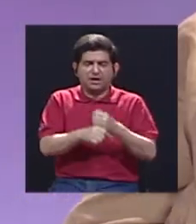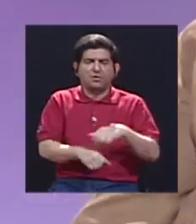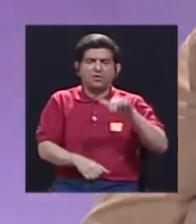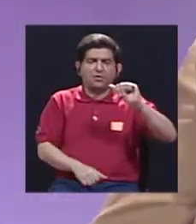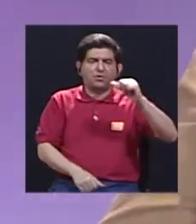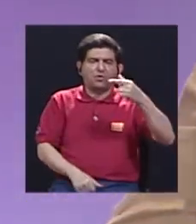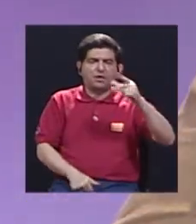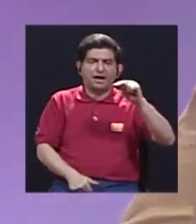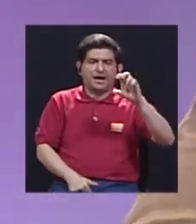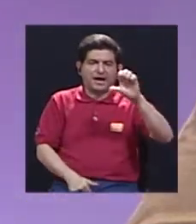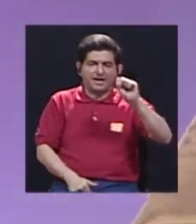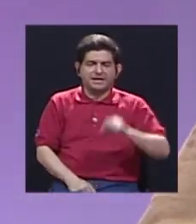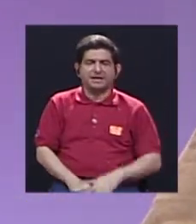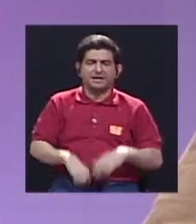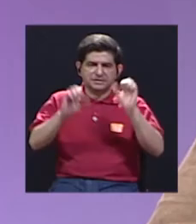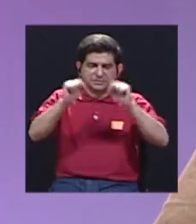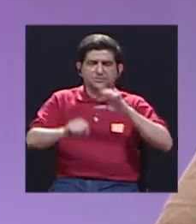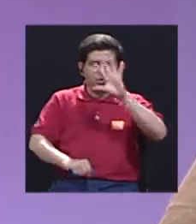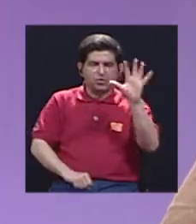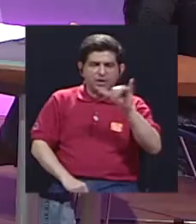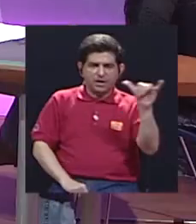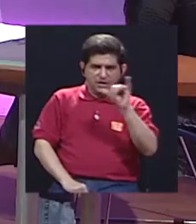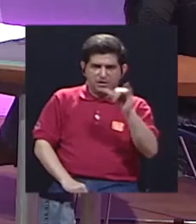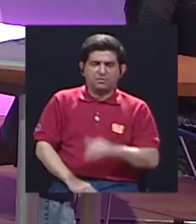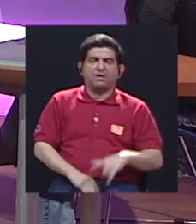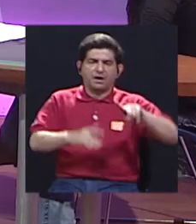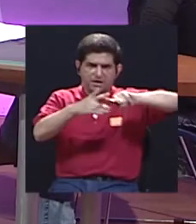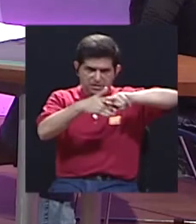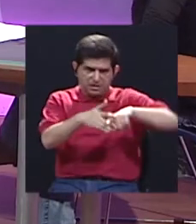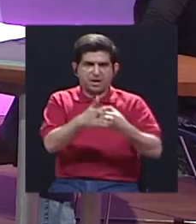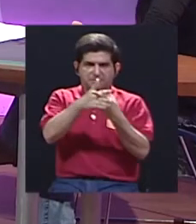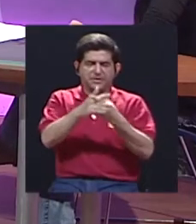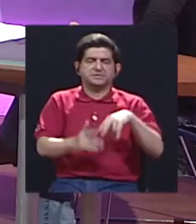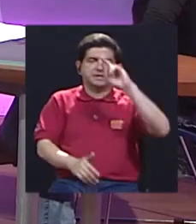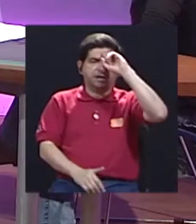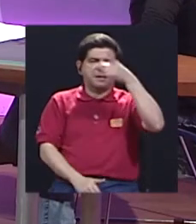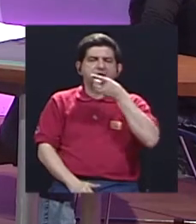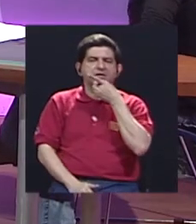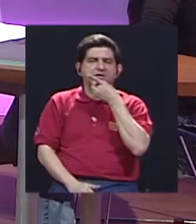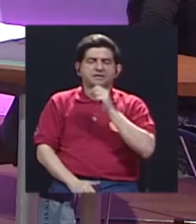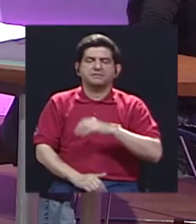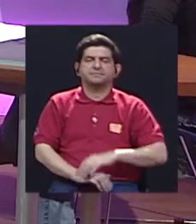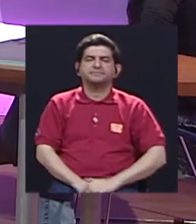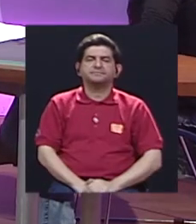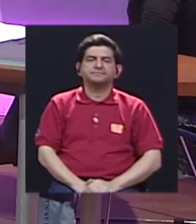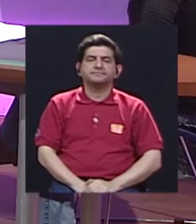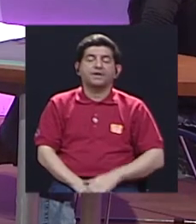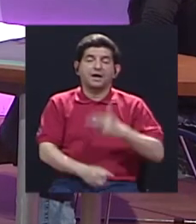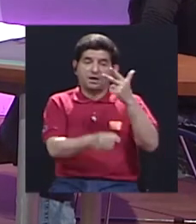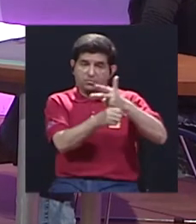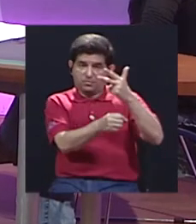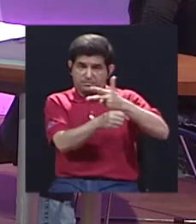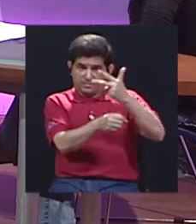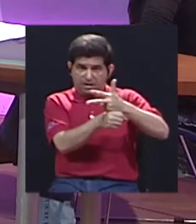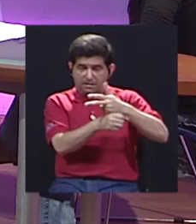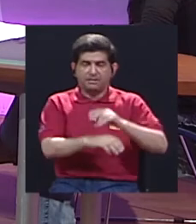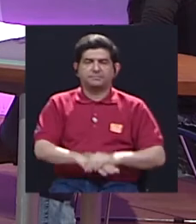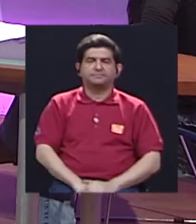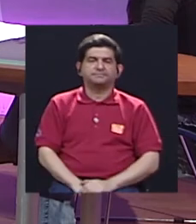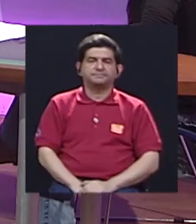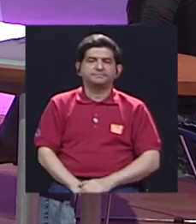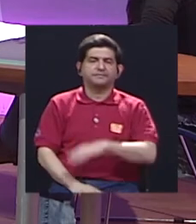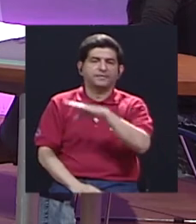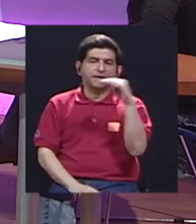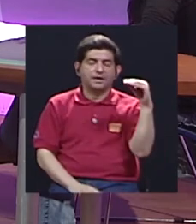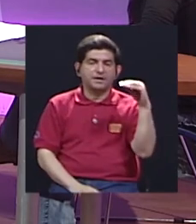Agnes para ver si lo podemos impulsar en el Caribe, empezando por República Dominicana, en Guatemala. Y bueno,